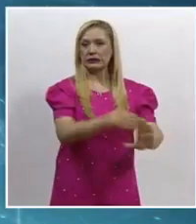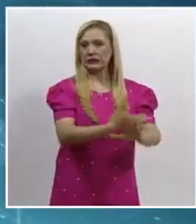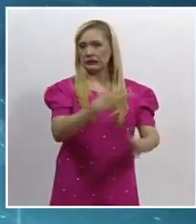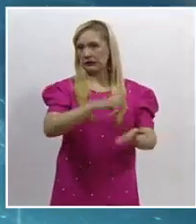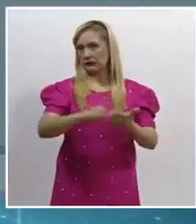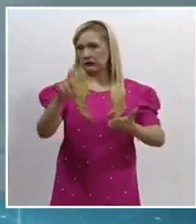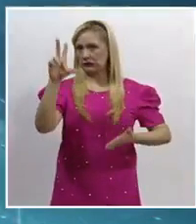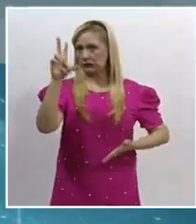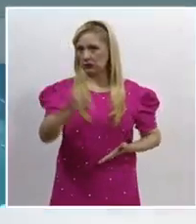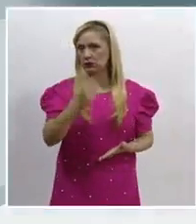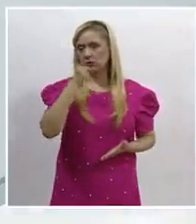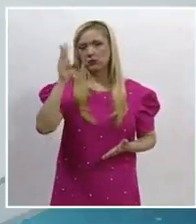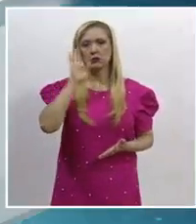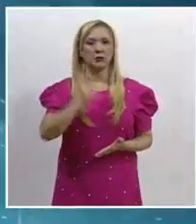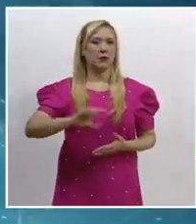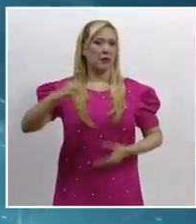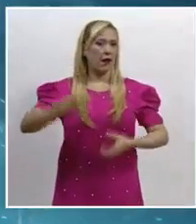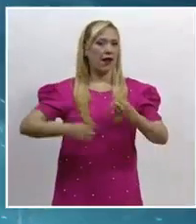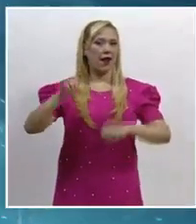Javier Lainez.